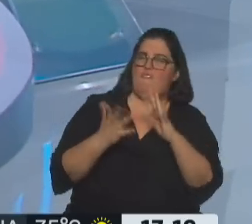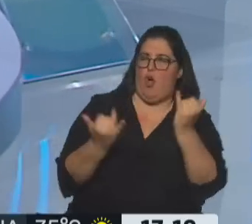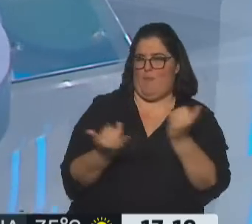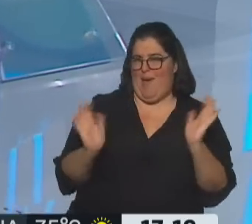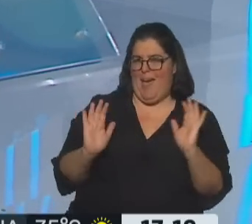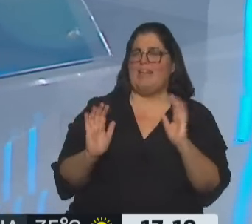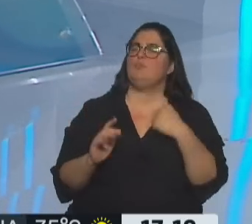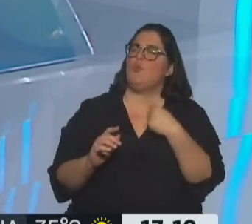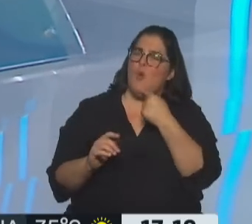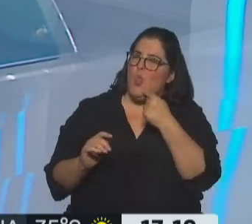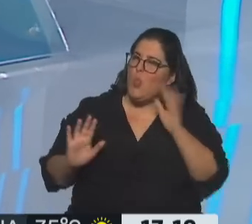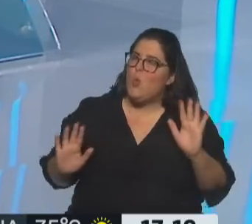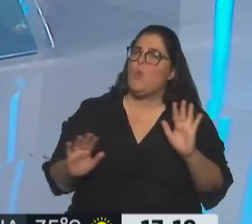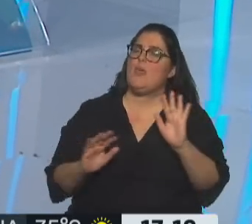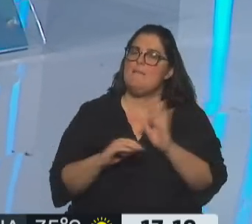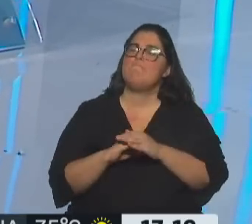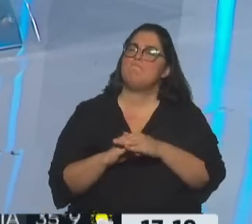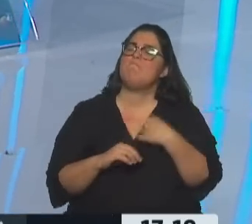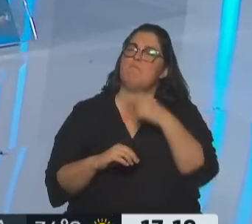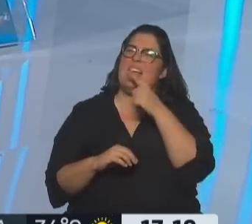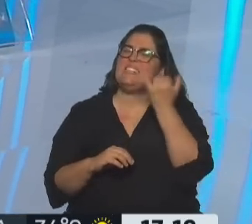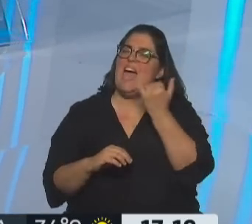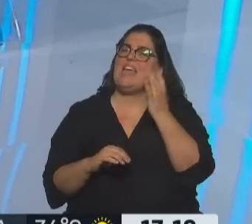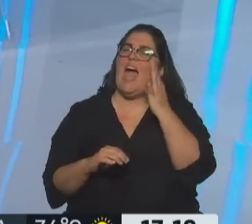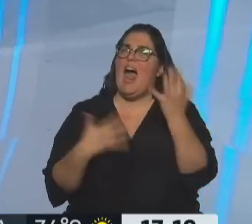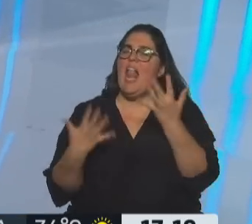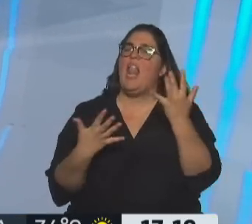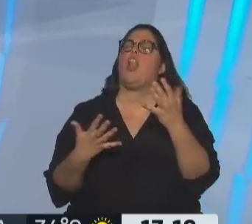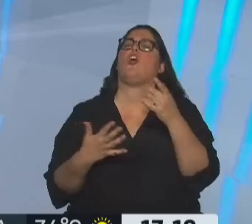de cerrar. Por eso yo también creo que hay algún punto en que nos vamos a dar